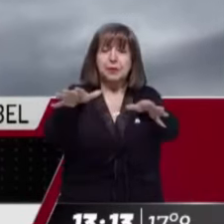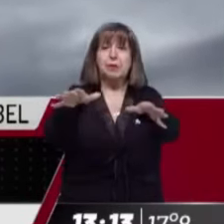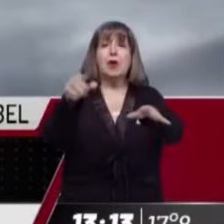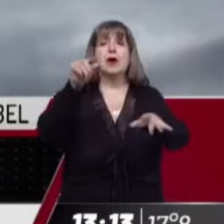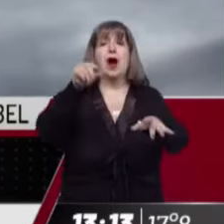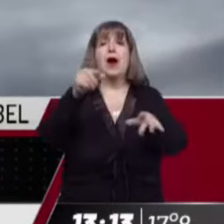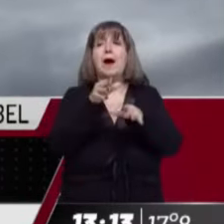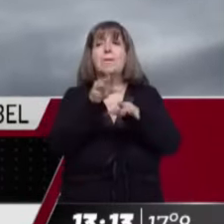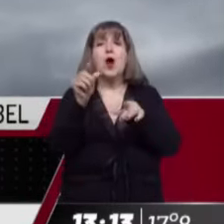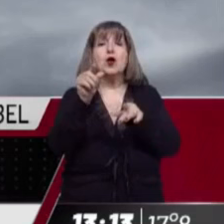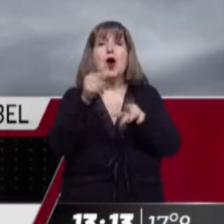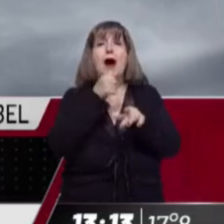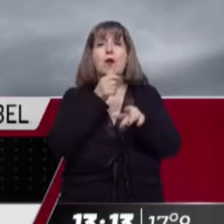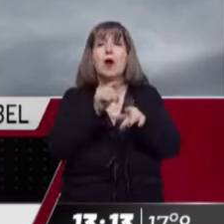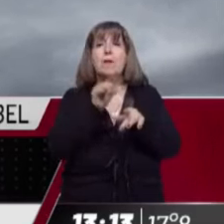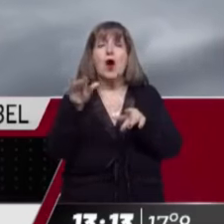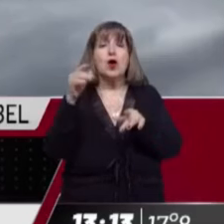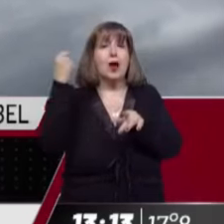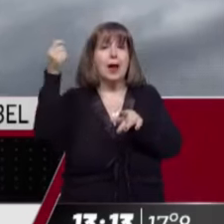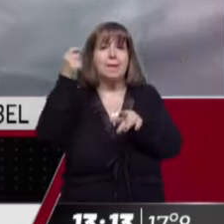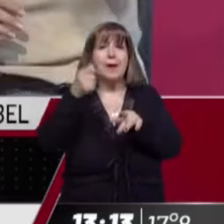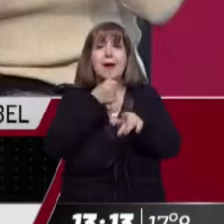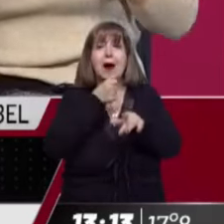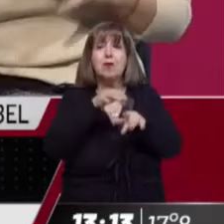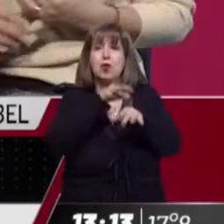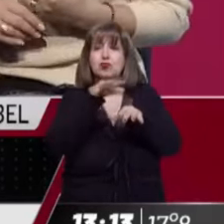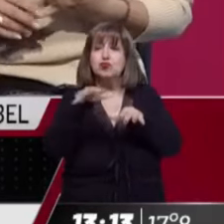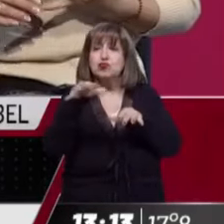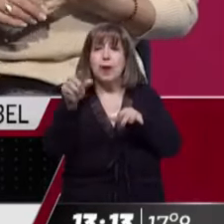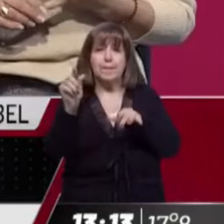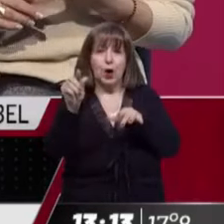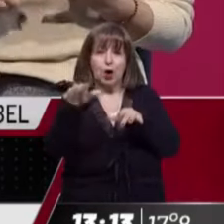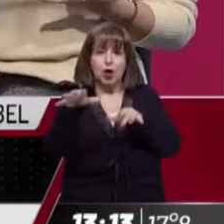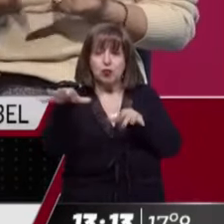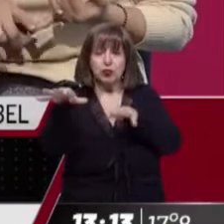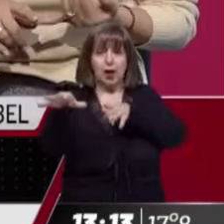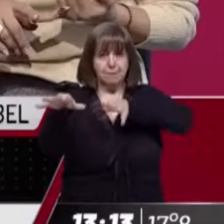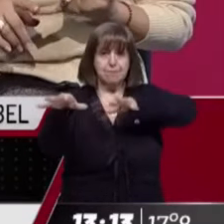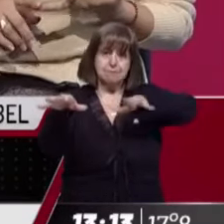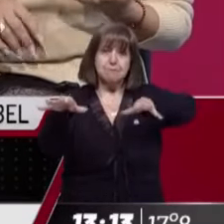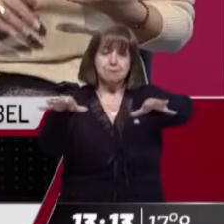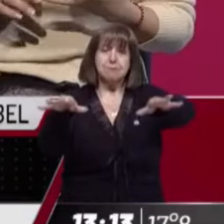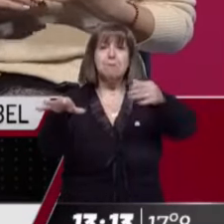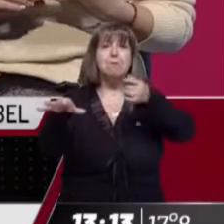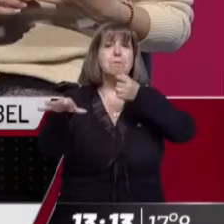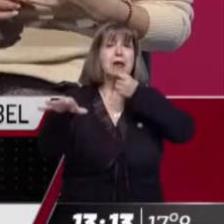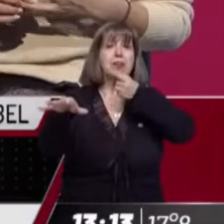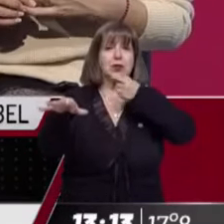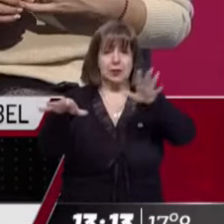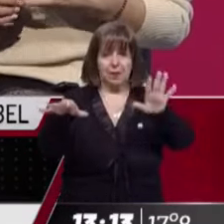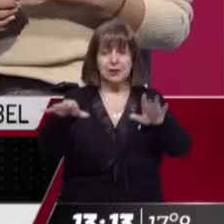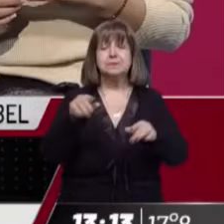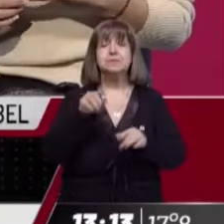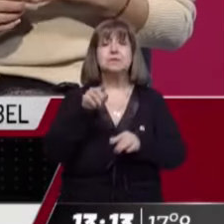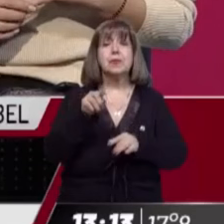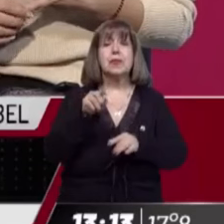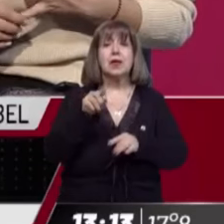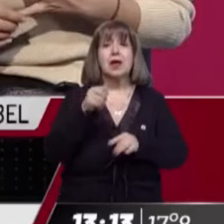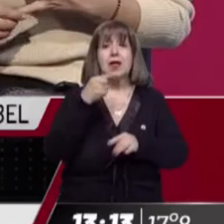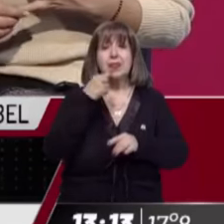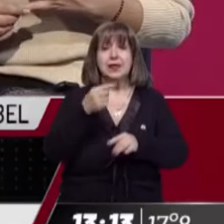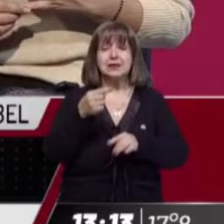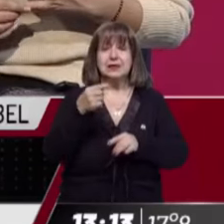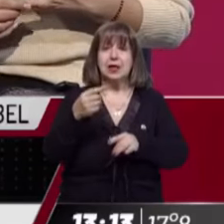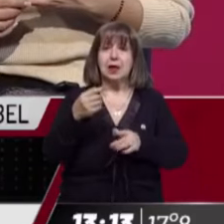agua. En el marco del conflicto, Marcela, también tenemos que decir que la provincia de Mendoza en esta última semana hizo una denuncia diciendo que parte del